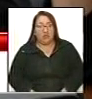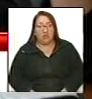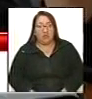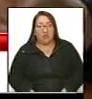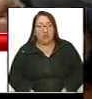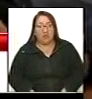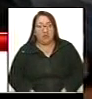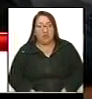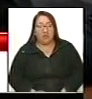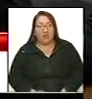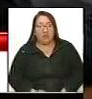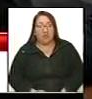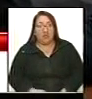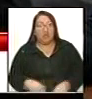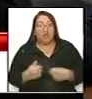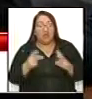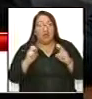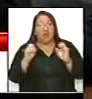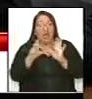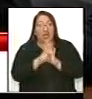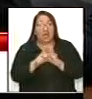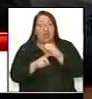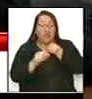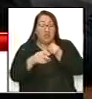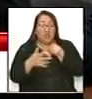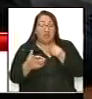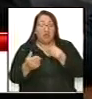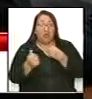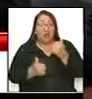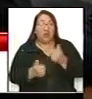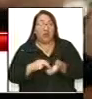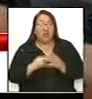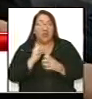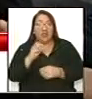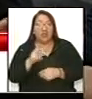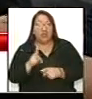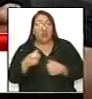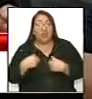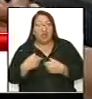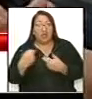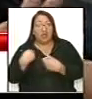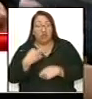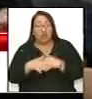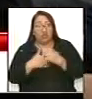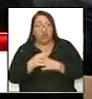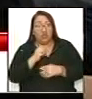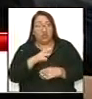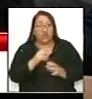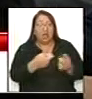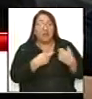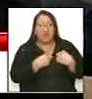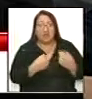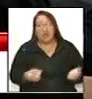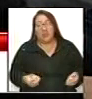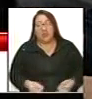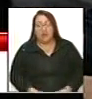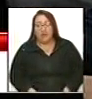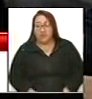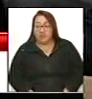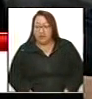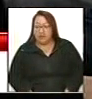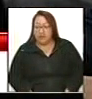a dar la legitimación activa, es decir, ese instrumento por el cual se presume que tú tienes la representación de todos los que dices representar, ¿no?